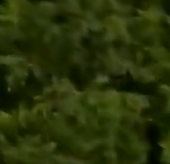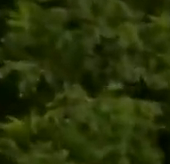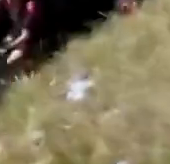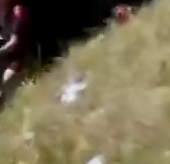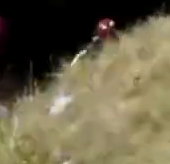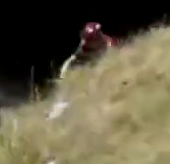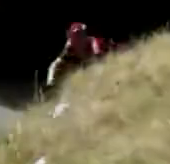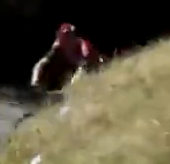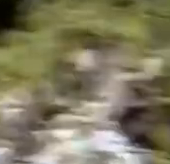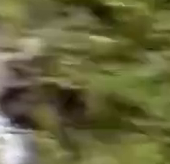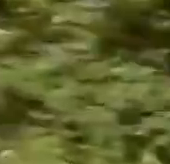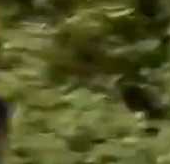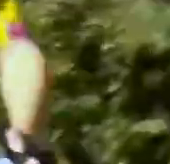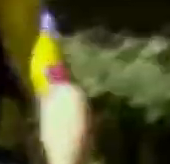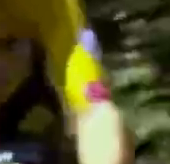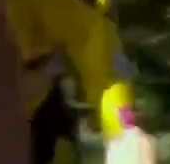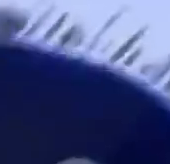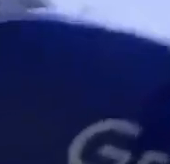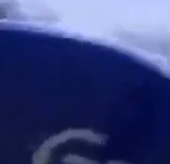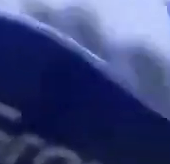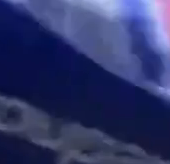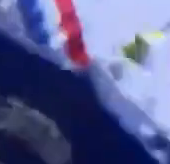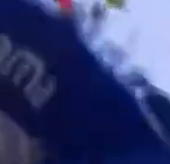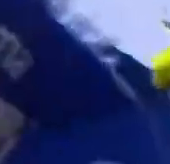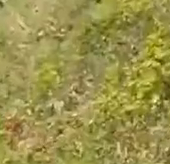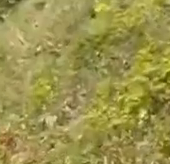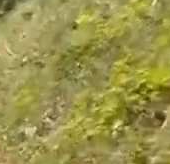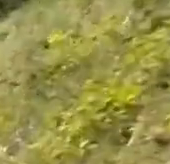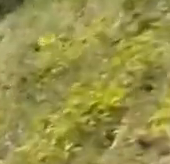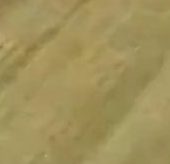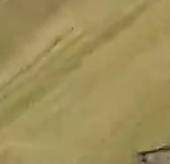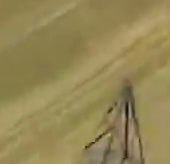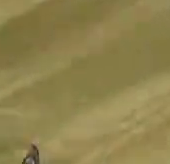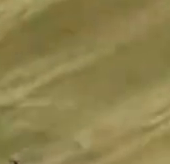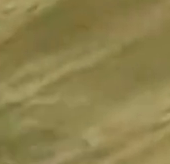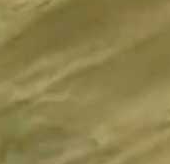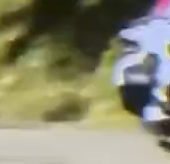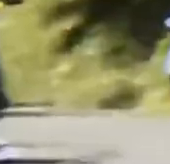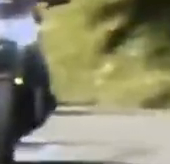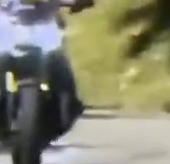Todos están listos para conquistar las duras montañas de Francia.